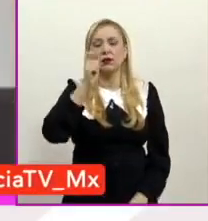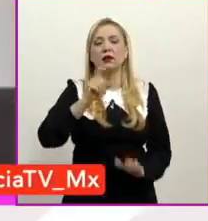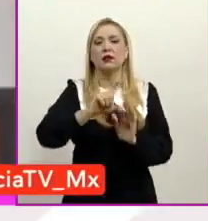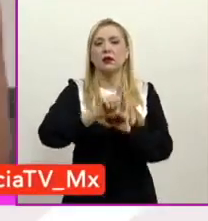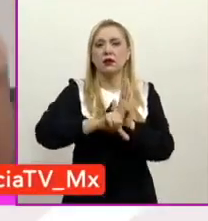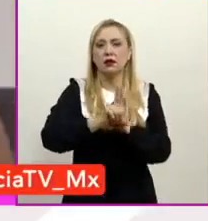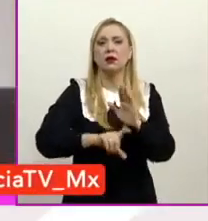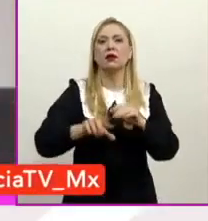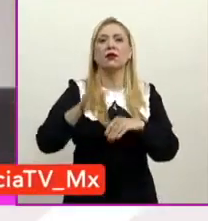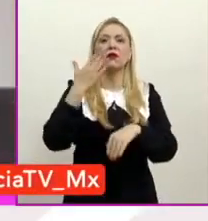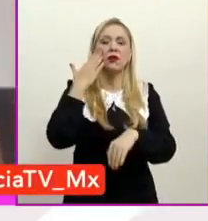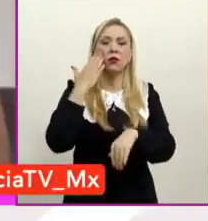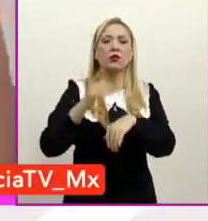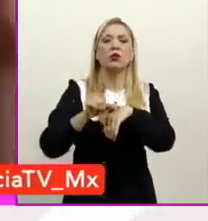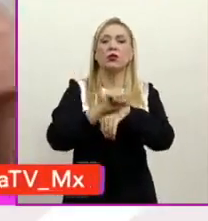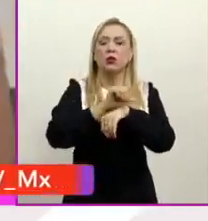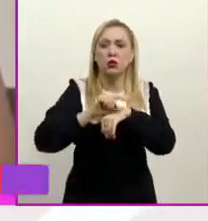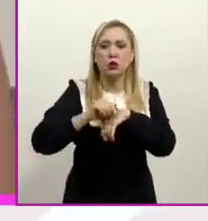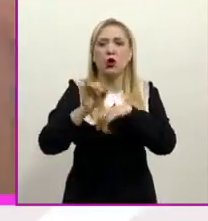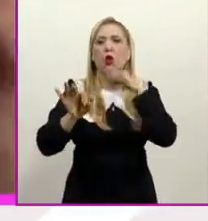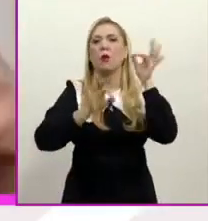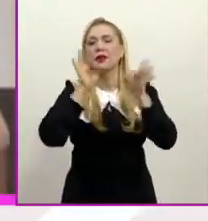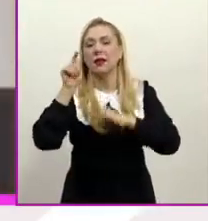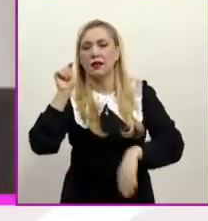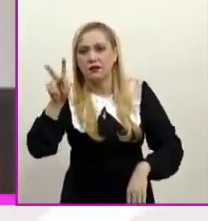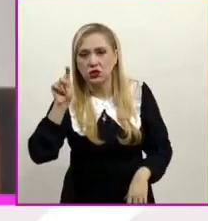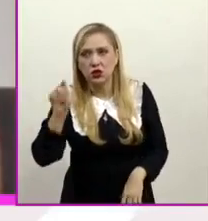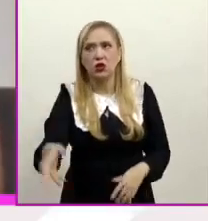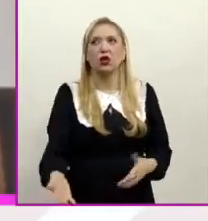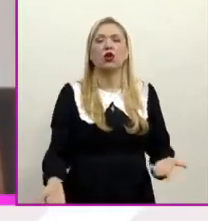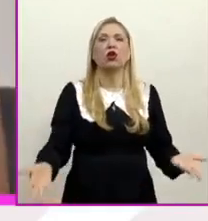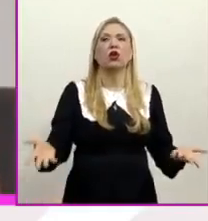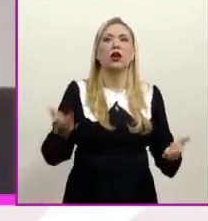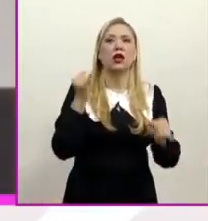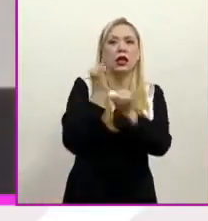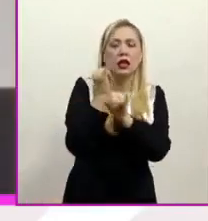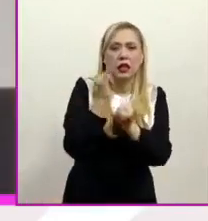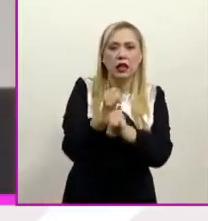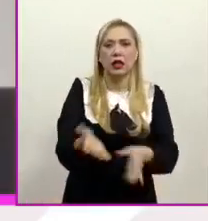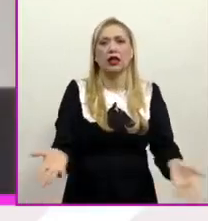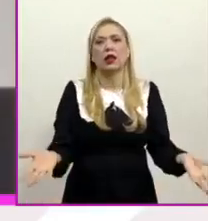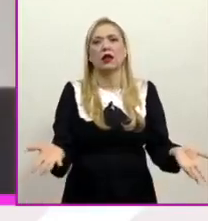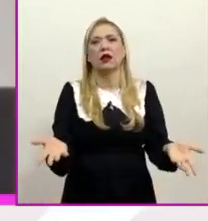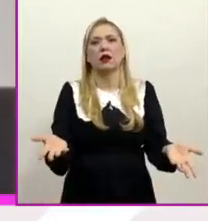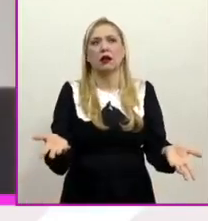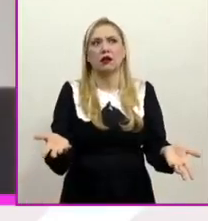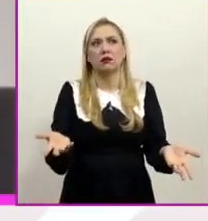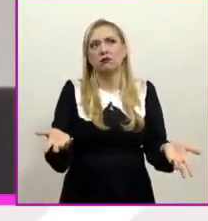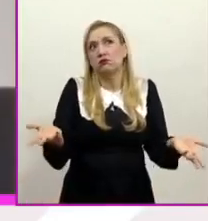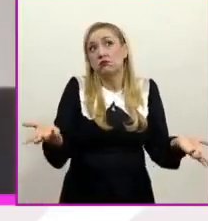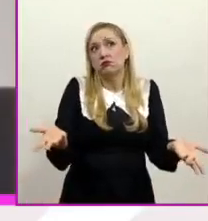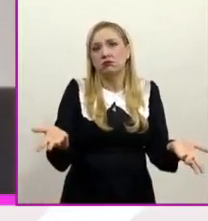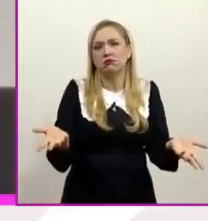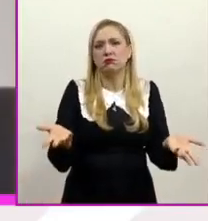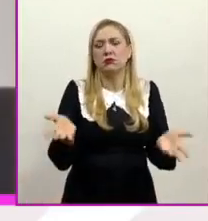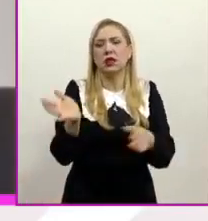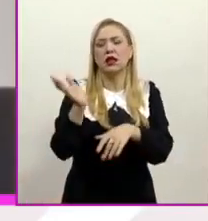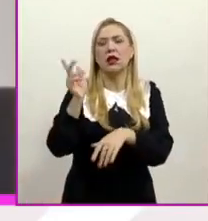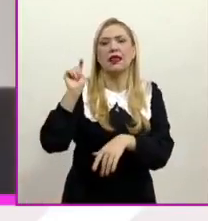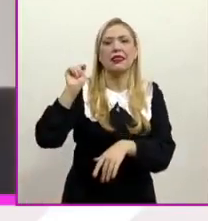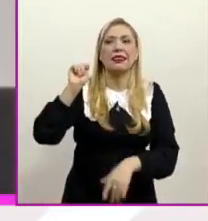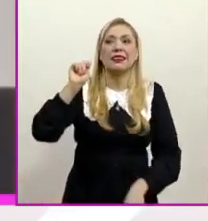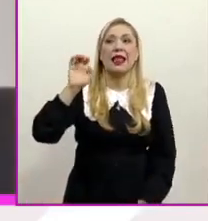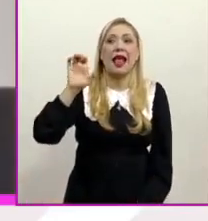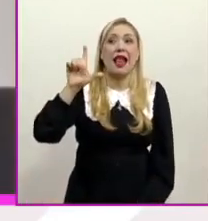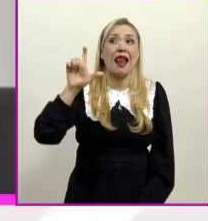través de los comerciales, a través de las historias de las plataformas, de las historias que se han contado a través de Televisa, que ha